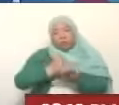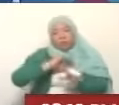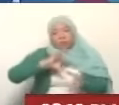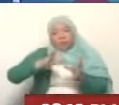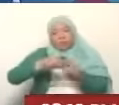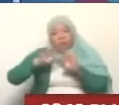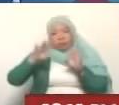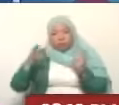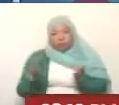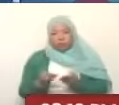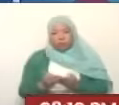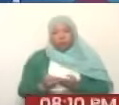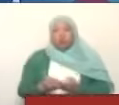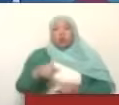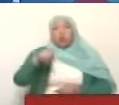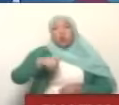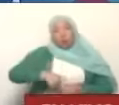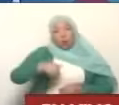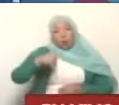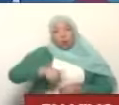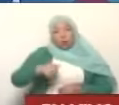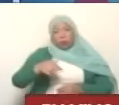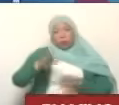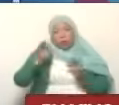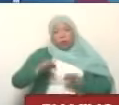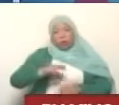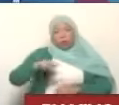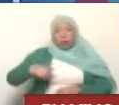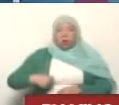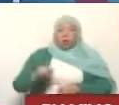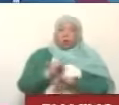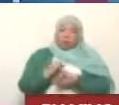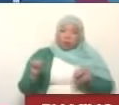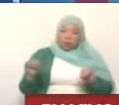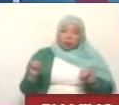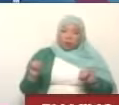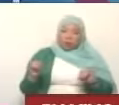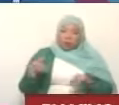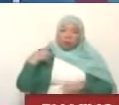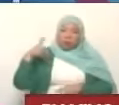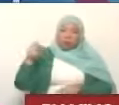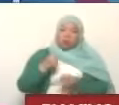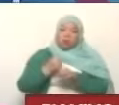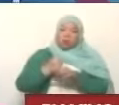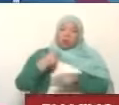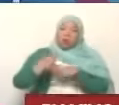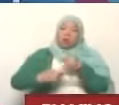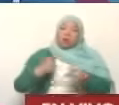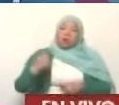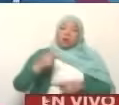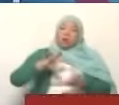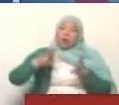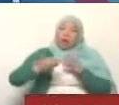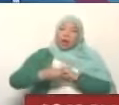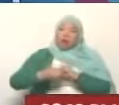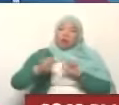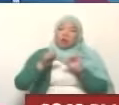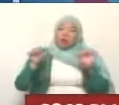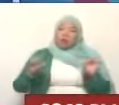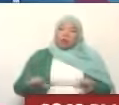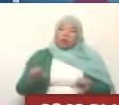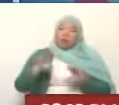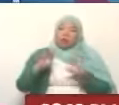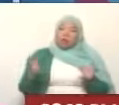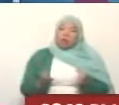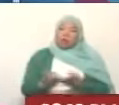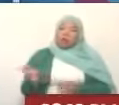el mundo. Hoy, afirmando nuestra independencia, vamos a contribuir al cambio definitivo de este